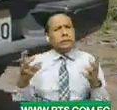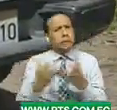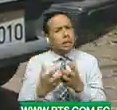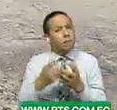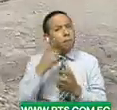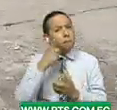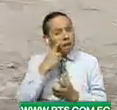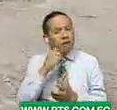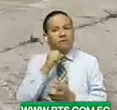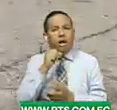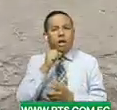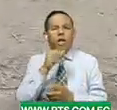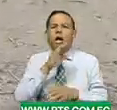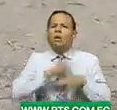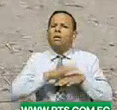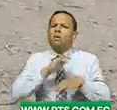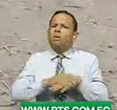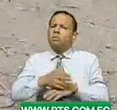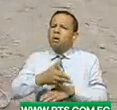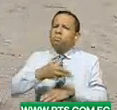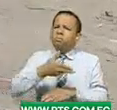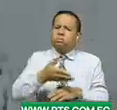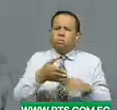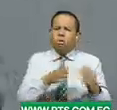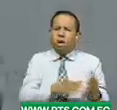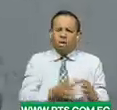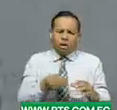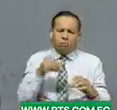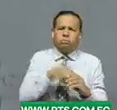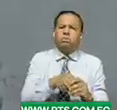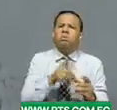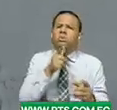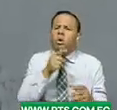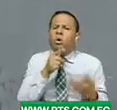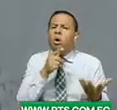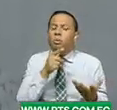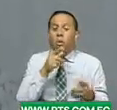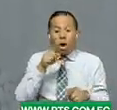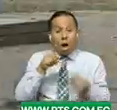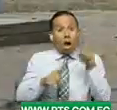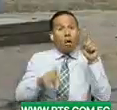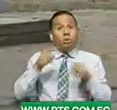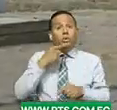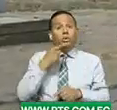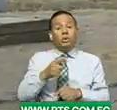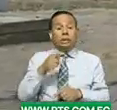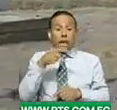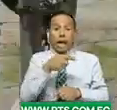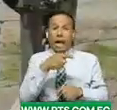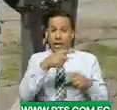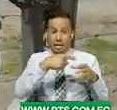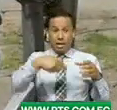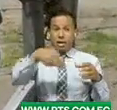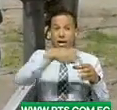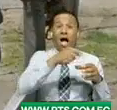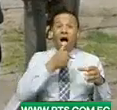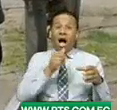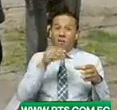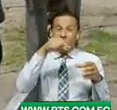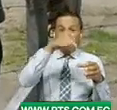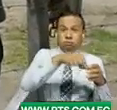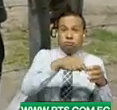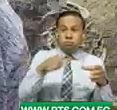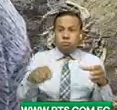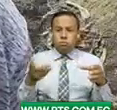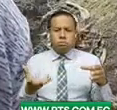violenta, según testigos, intentaron ingresar hasta este tanque de agua potable. Al parecer, tenía un oscuro